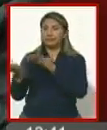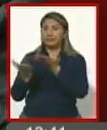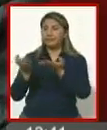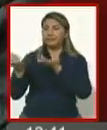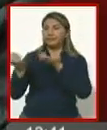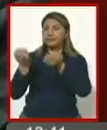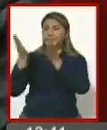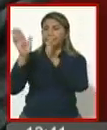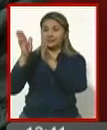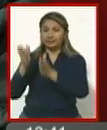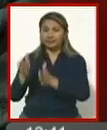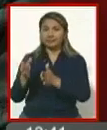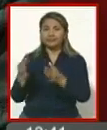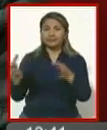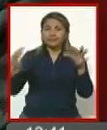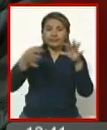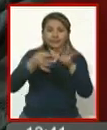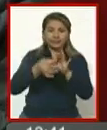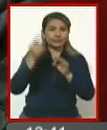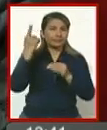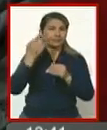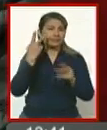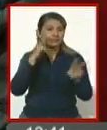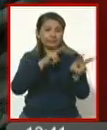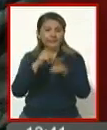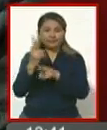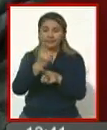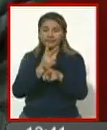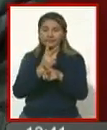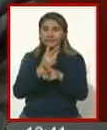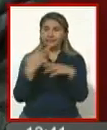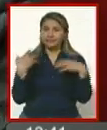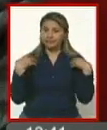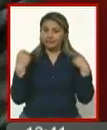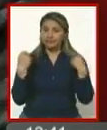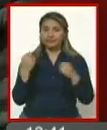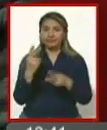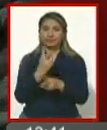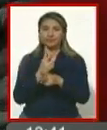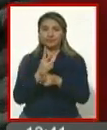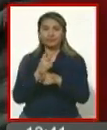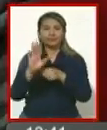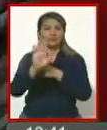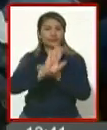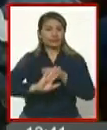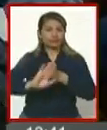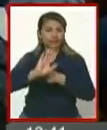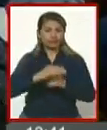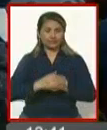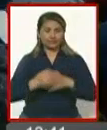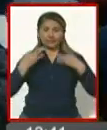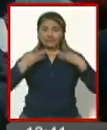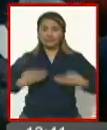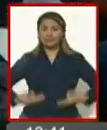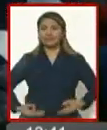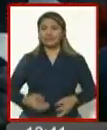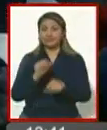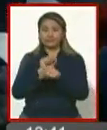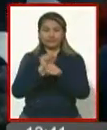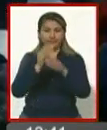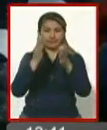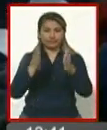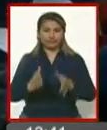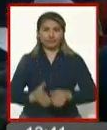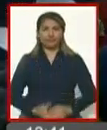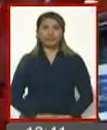empleadores, precisamente para velar el tema de salud ocupacional y velar la seguridad física de los